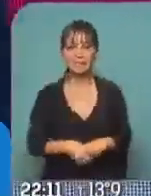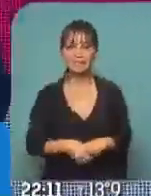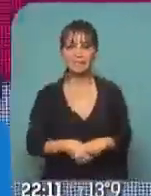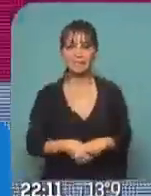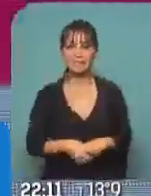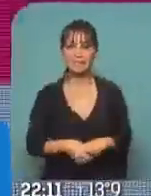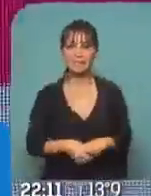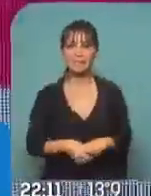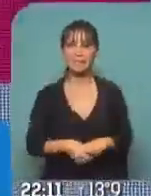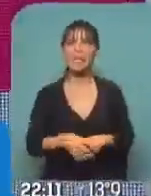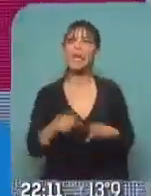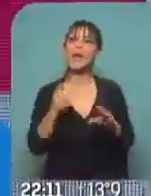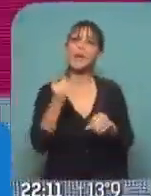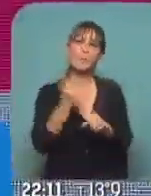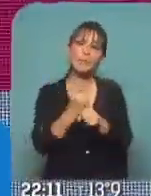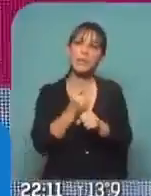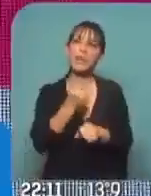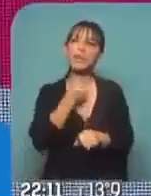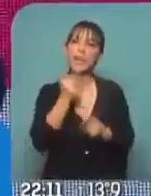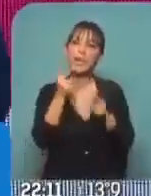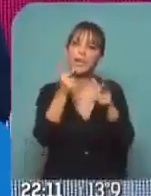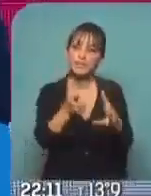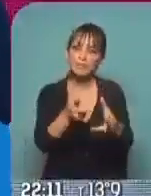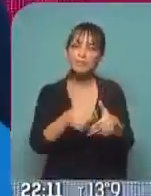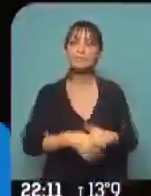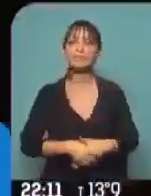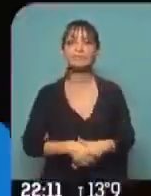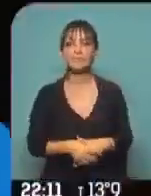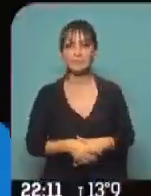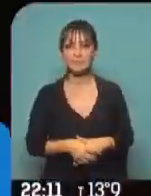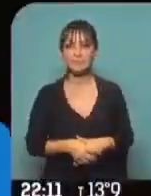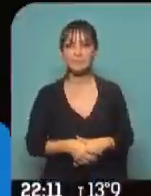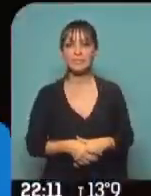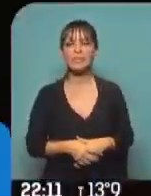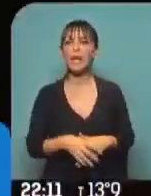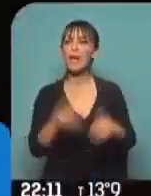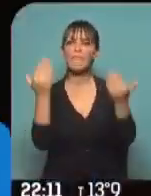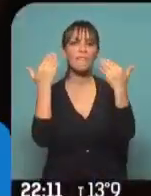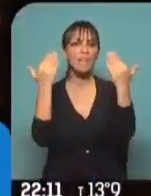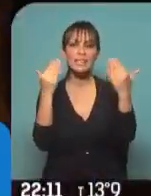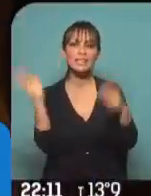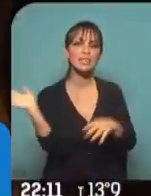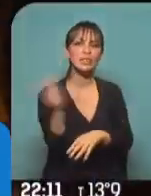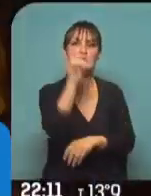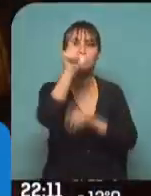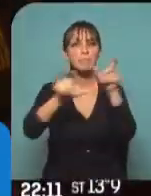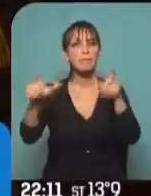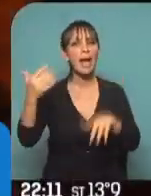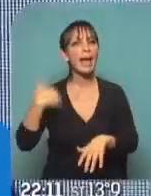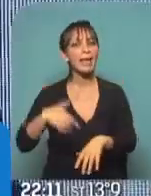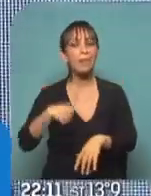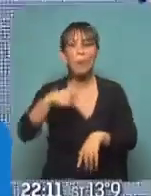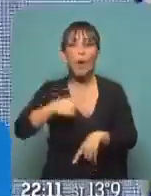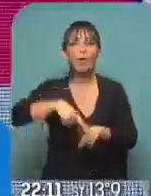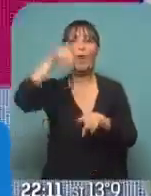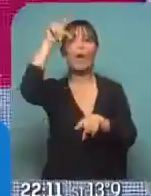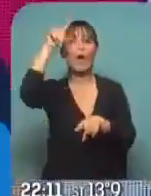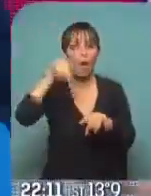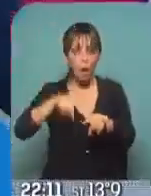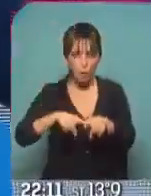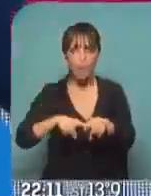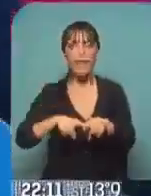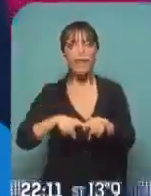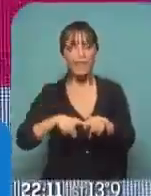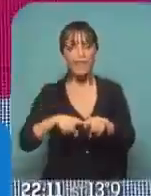Primero, quiero decirles, felicitar a todos los argentinos porque tuvimos otra jornada